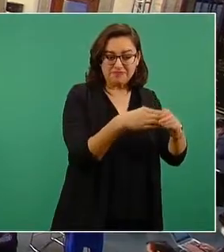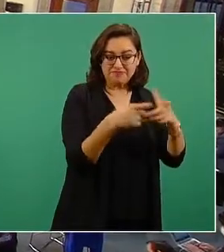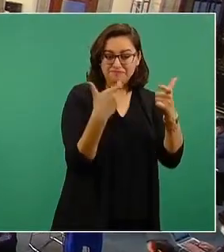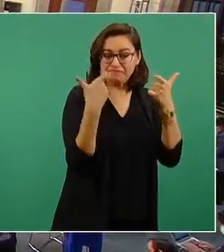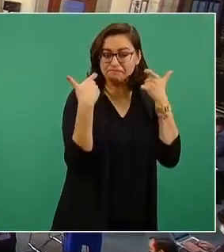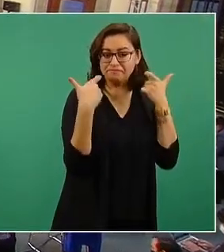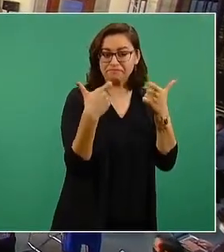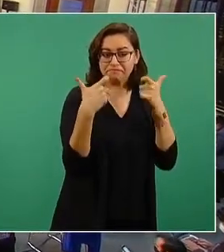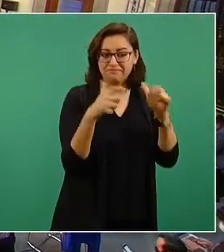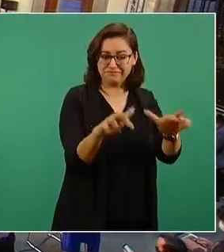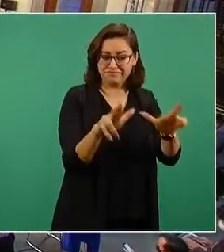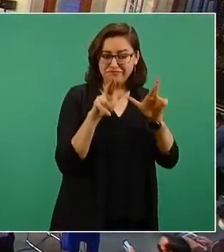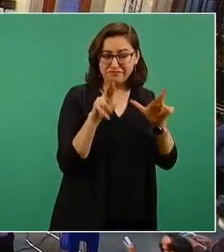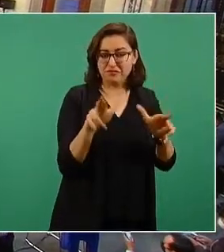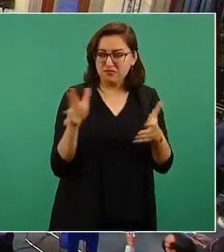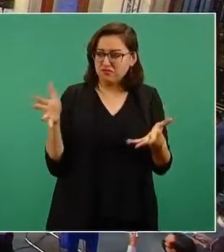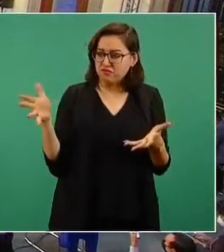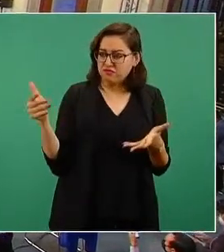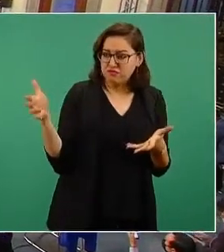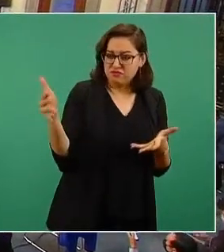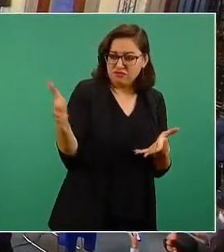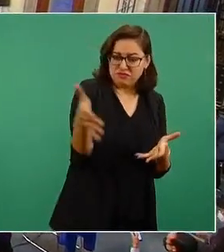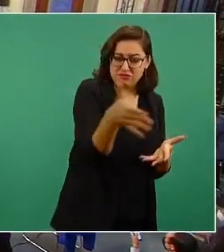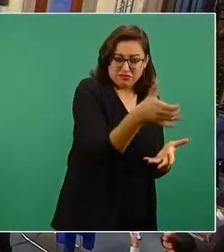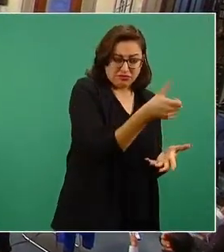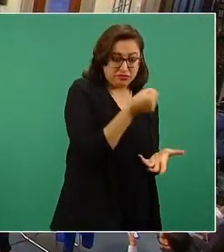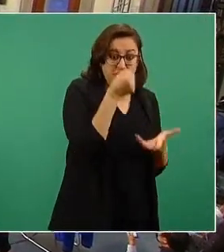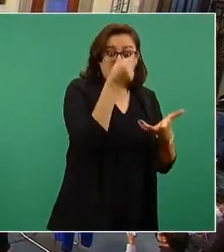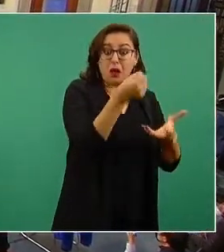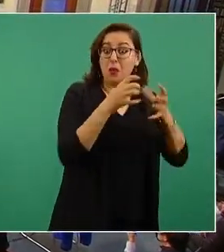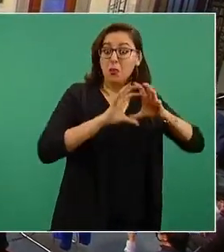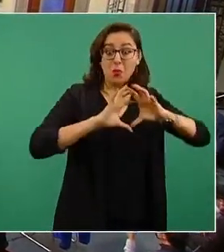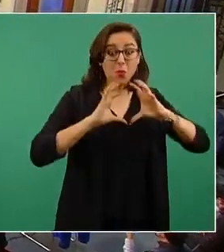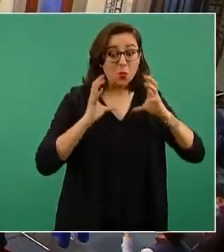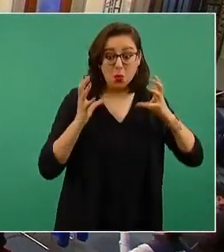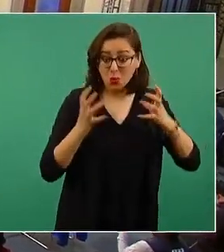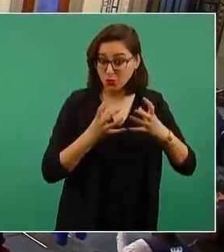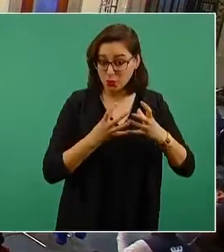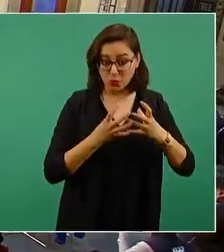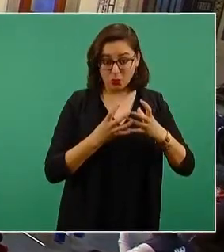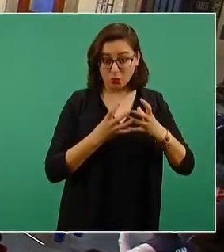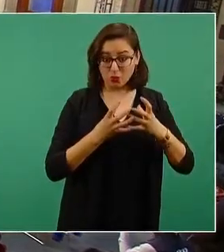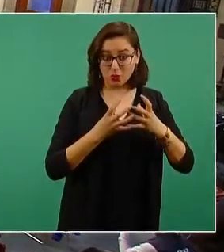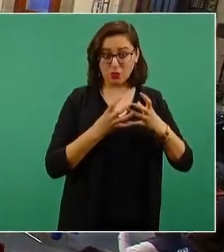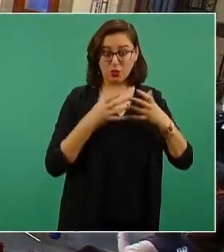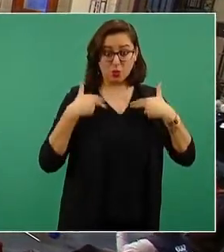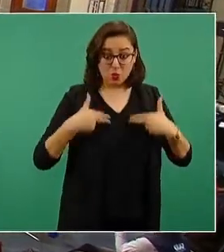en la historia de la humanidad.